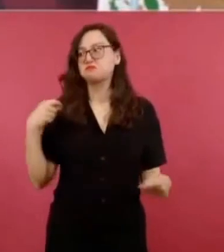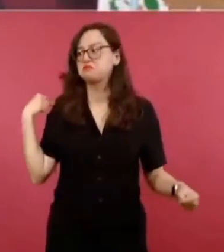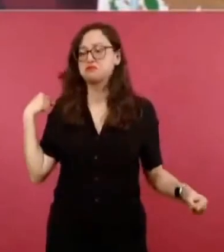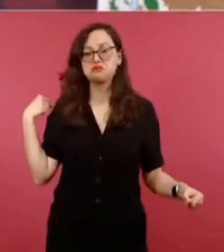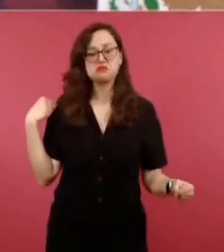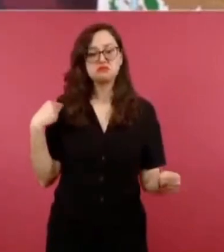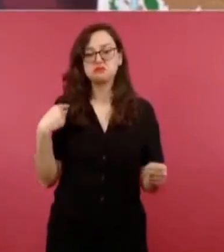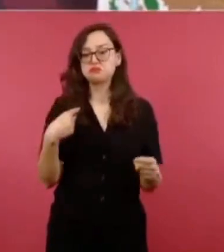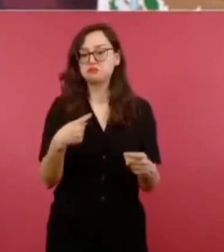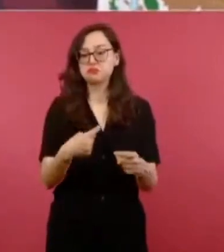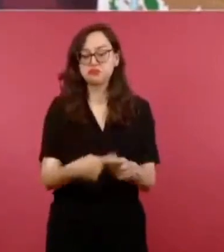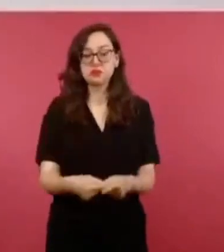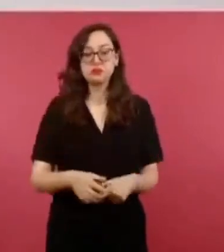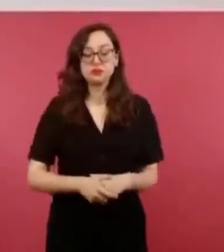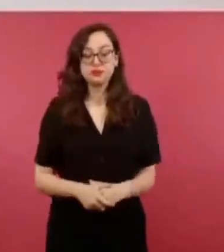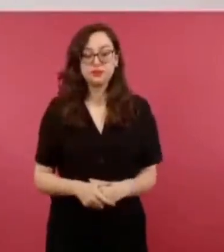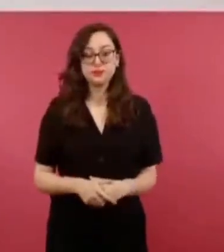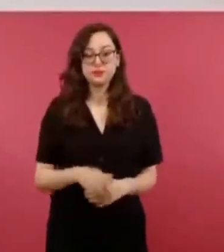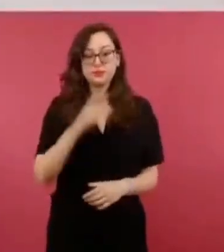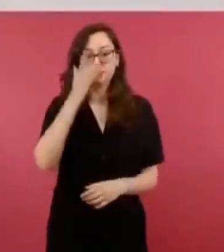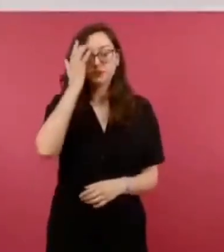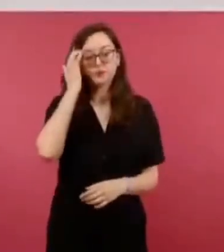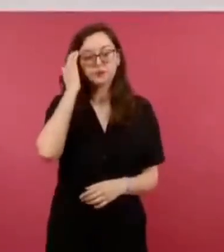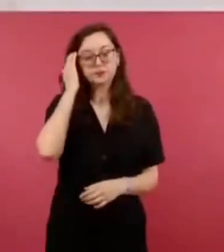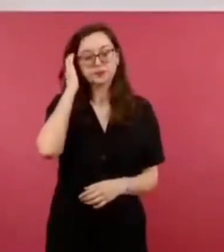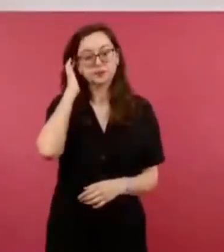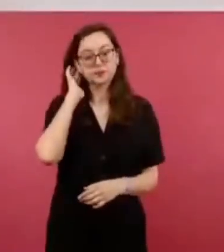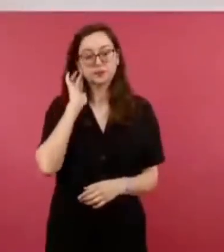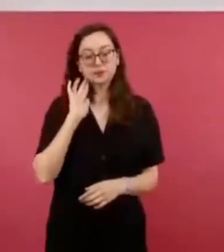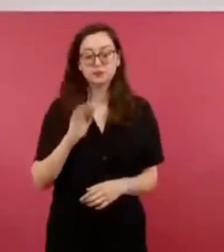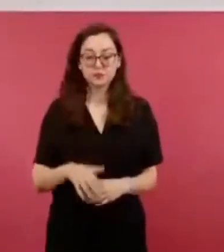Nada más aclararía de que ahora pues